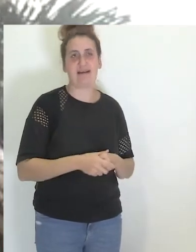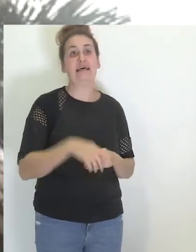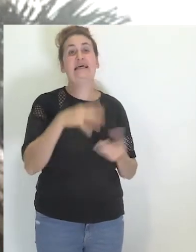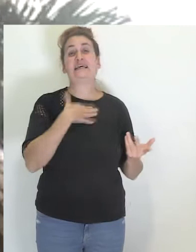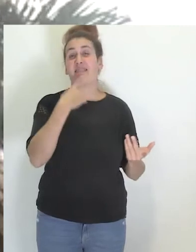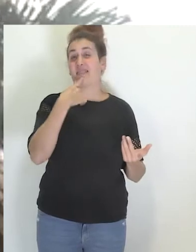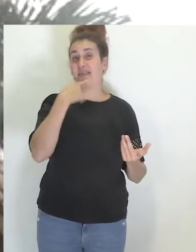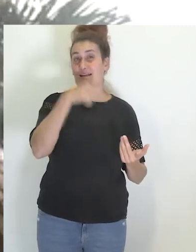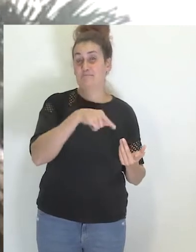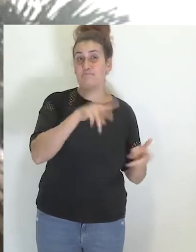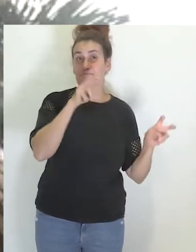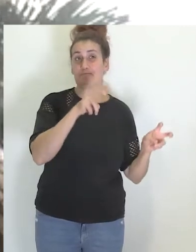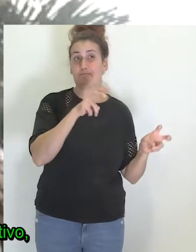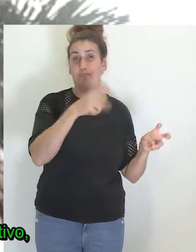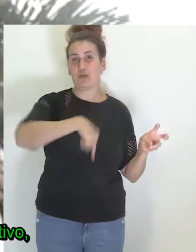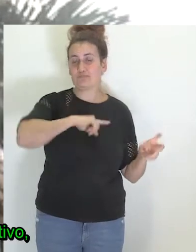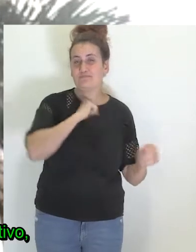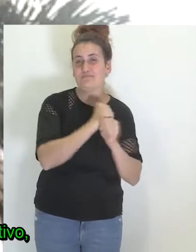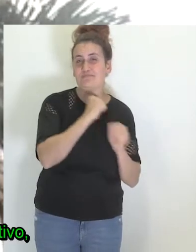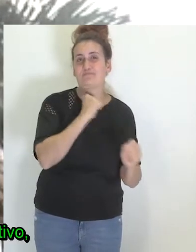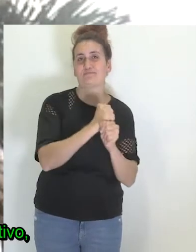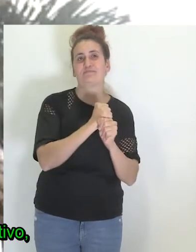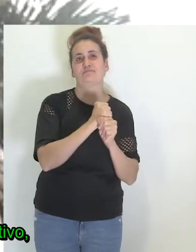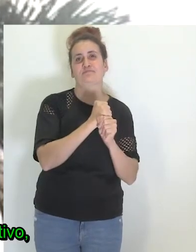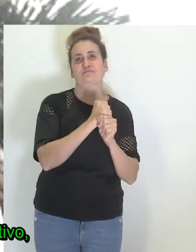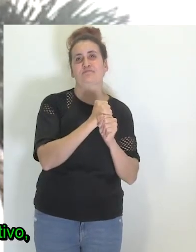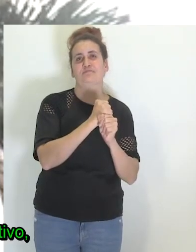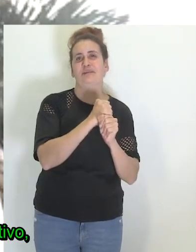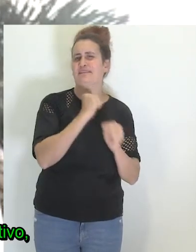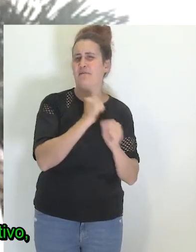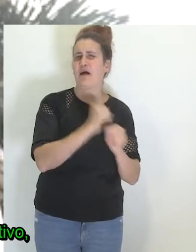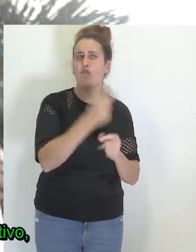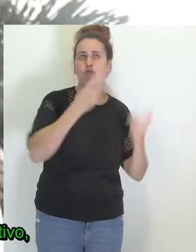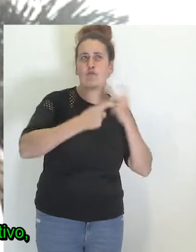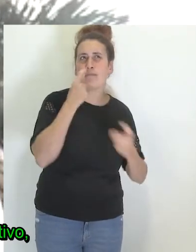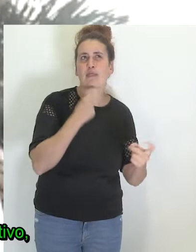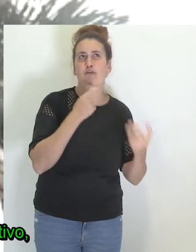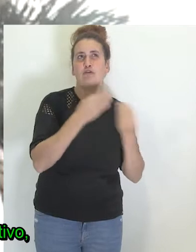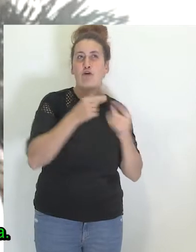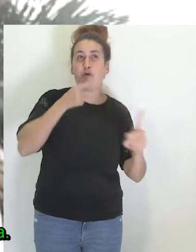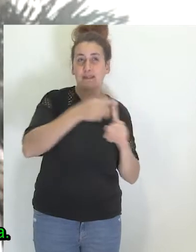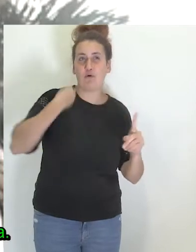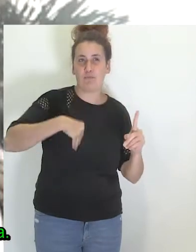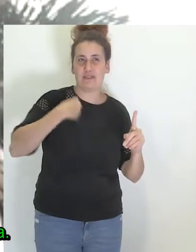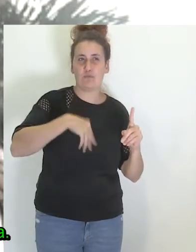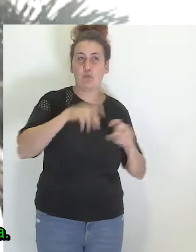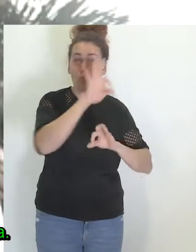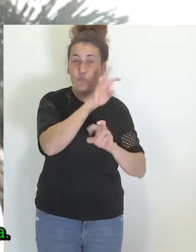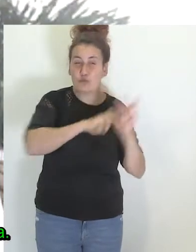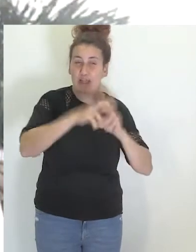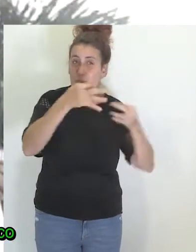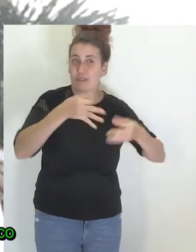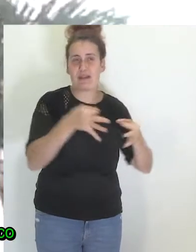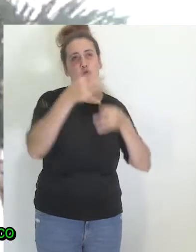Y quiero decir con esto de que hemos trabajado esta información con ese objetivo, buscando la línea de